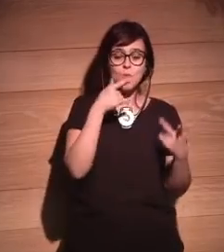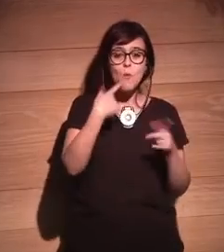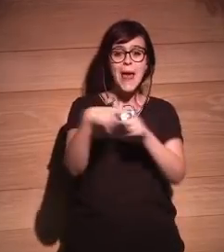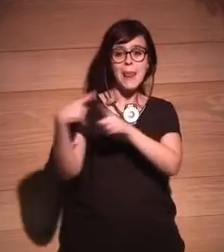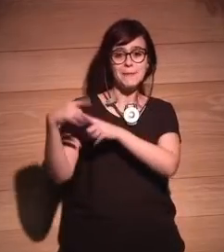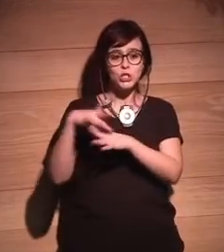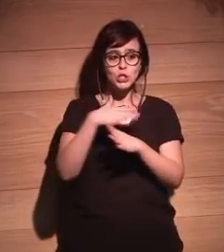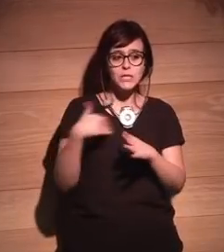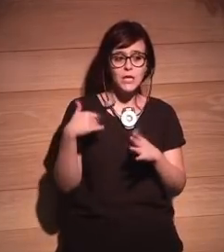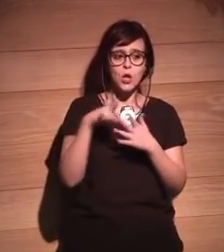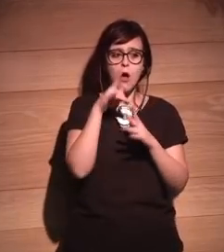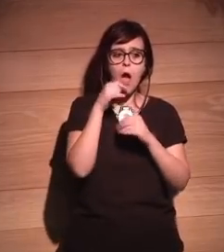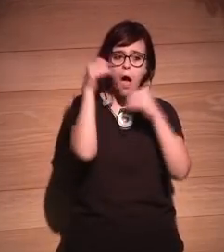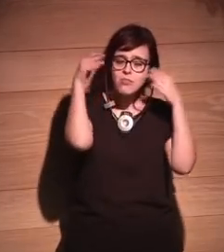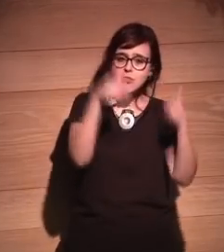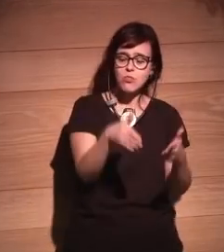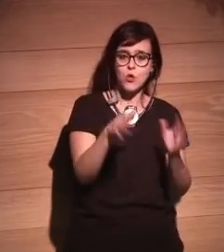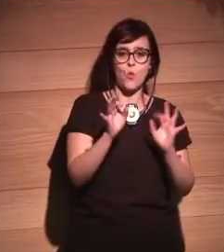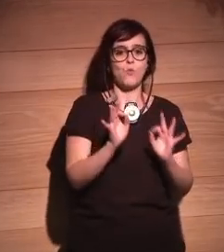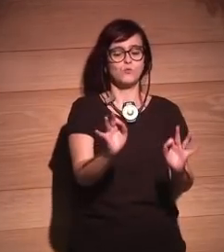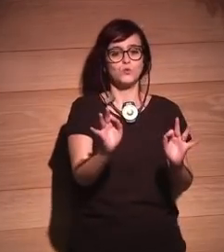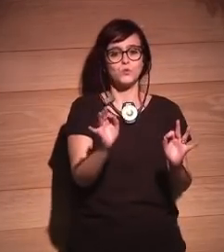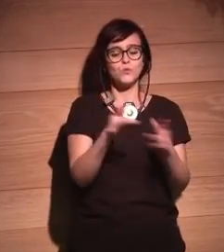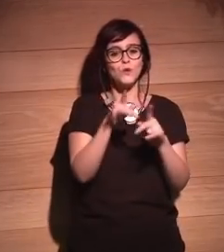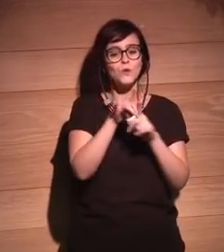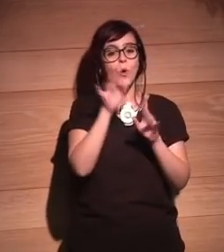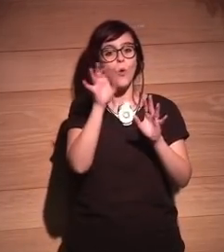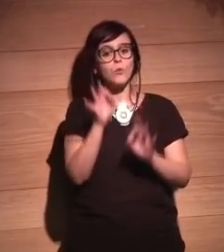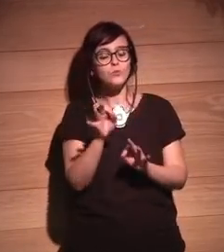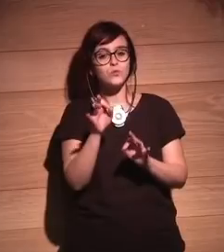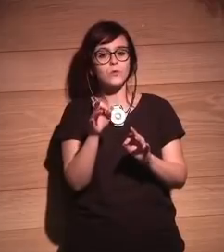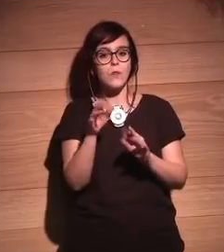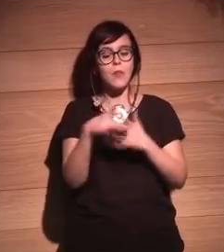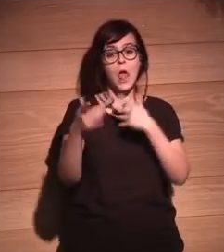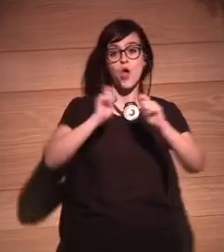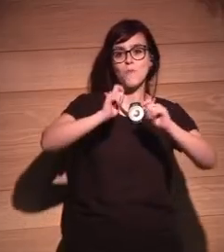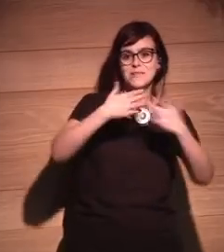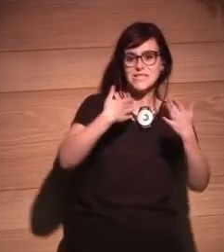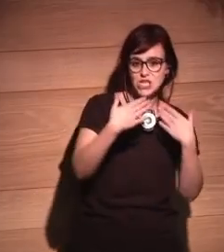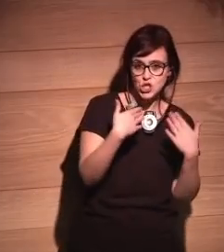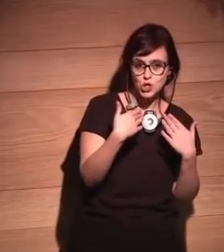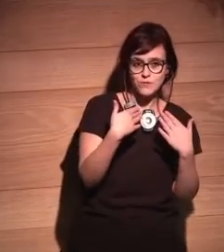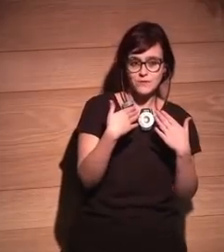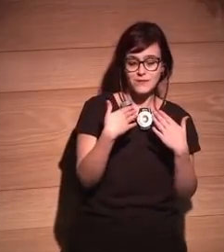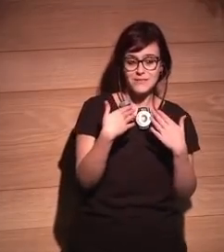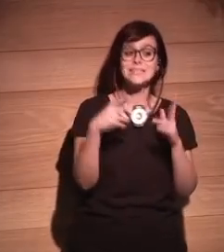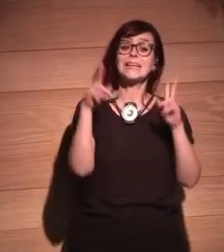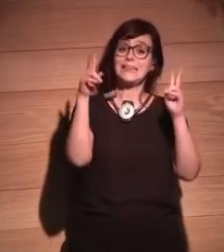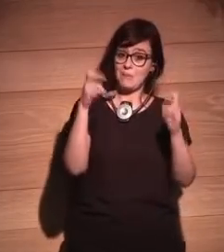elementos que quiero abordar rápidamente, tomando el ejemplo de The Conversation. The Conversation no